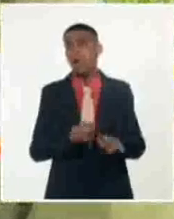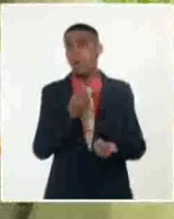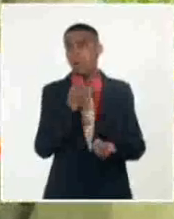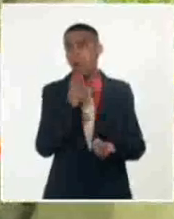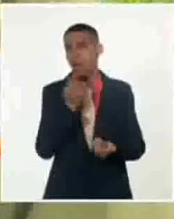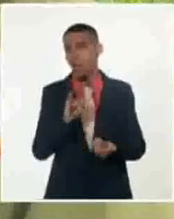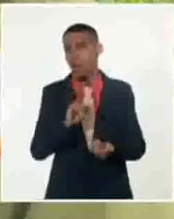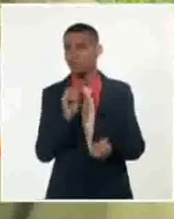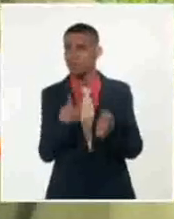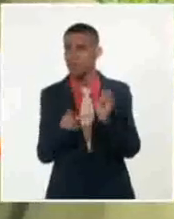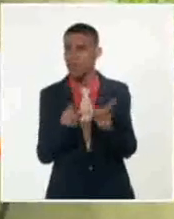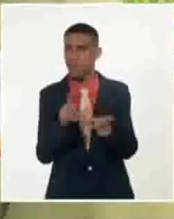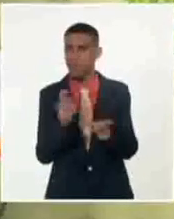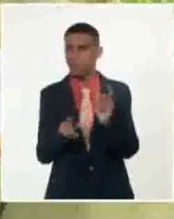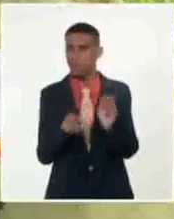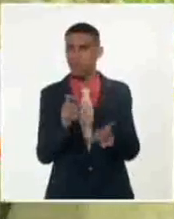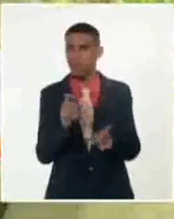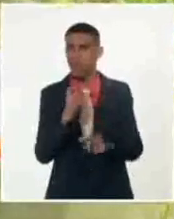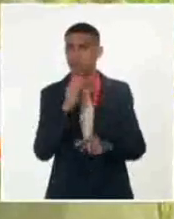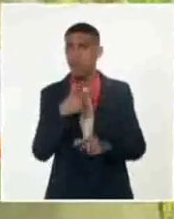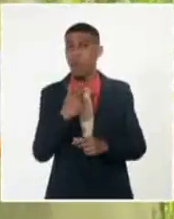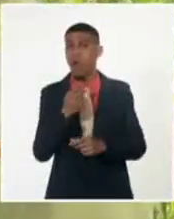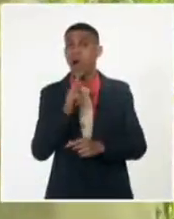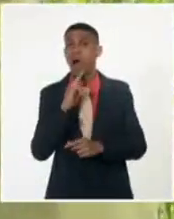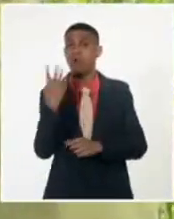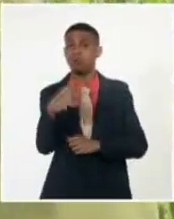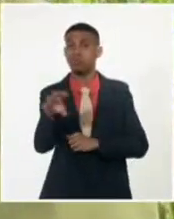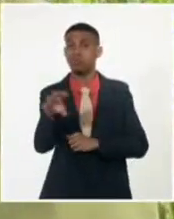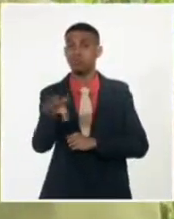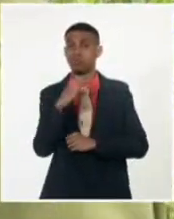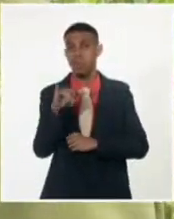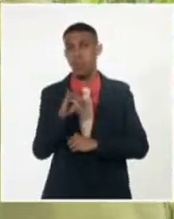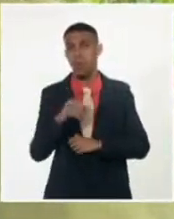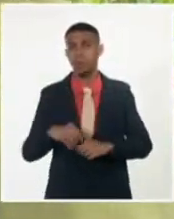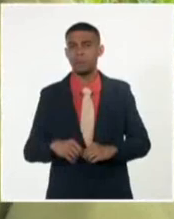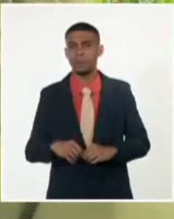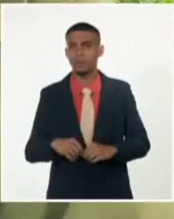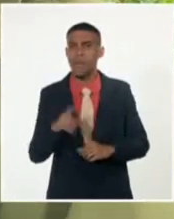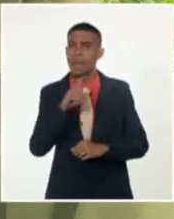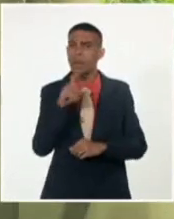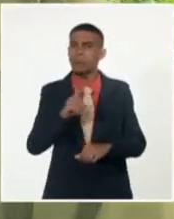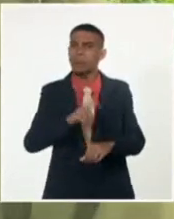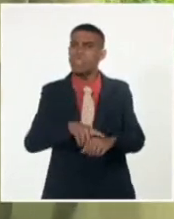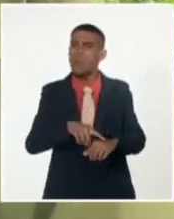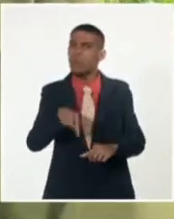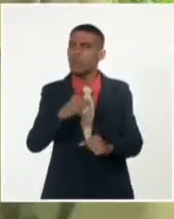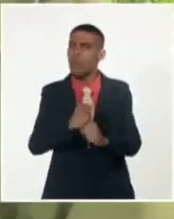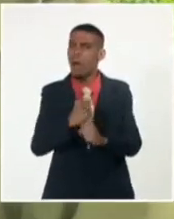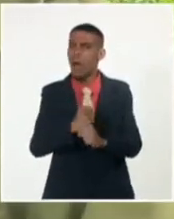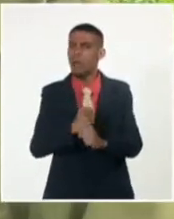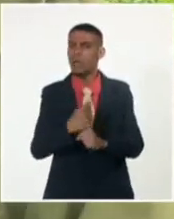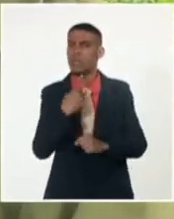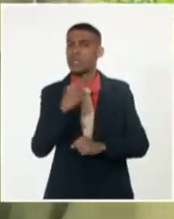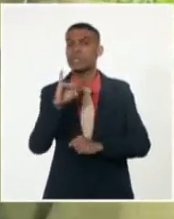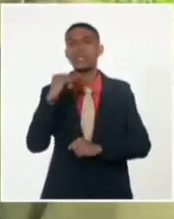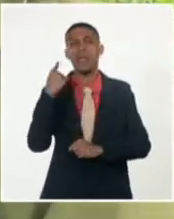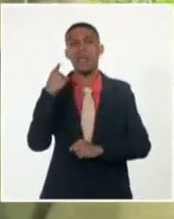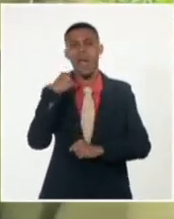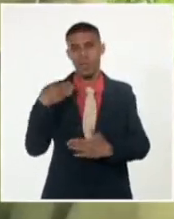de trabajo y luchar. ¿Hace qué tiempo estás acá trabajando? Hace 6 años. ¿Has